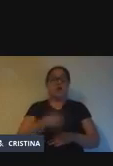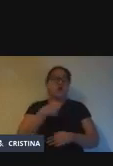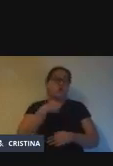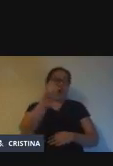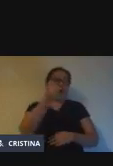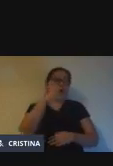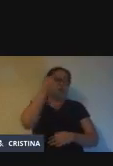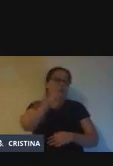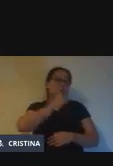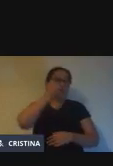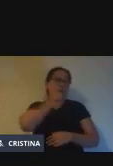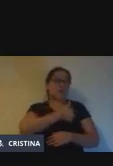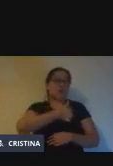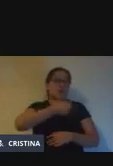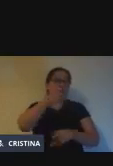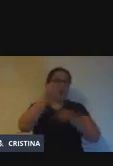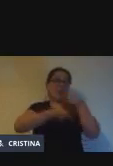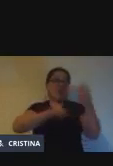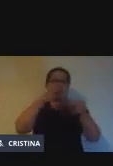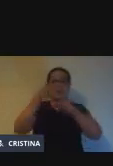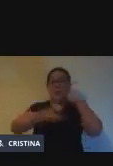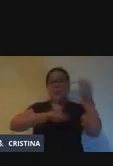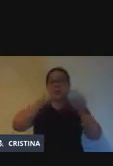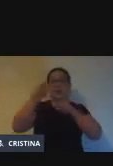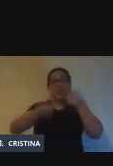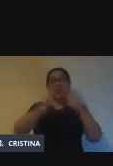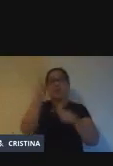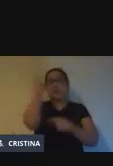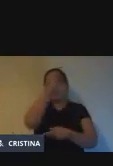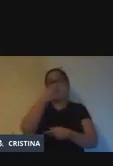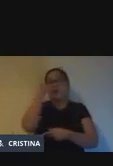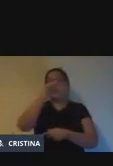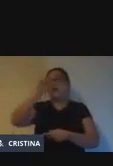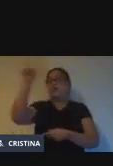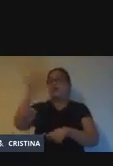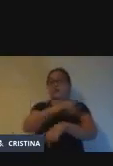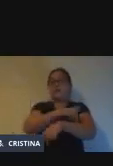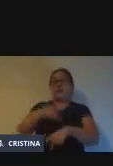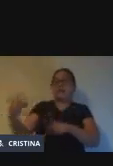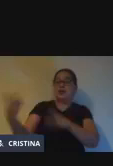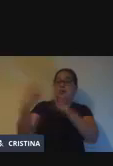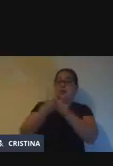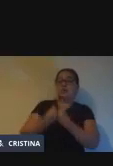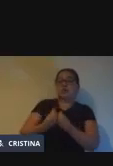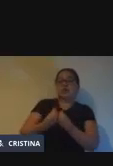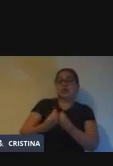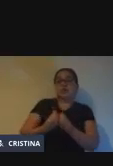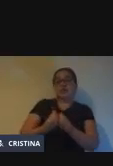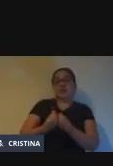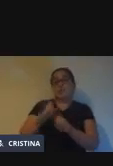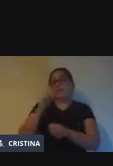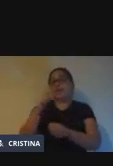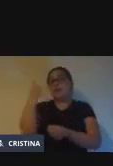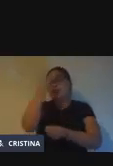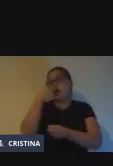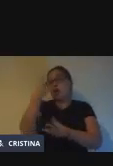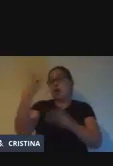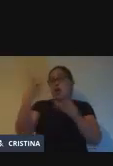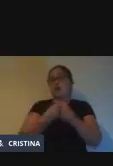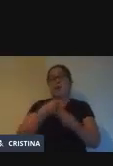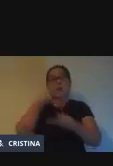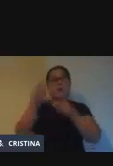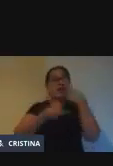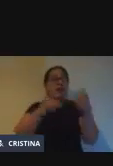y estoy aquí una hora y después mi familia se chuta conmigo otras 20 horas?